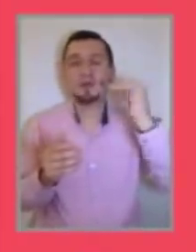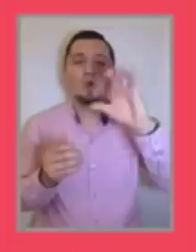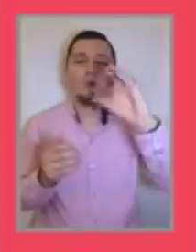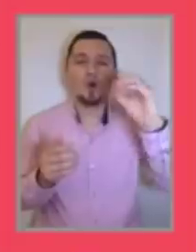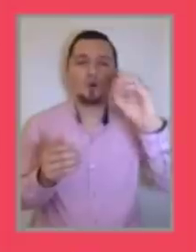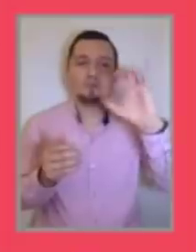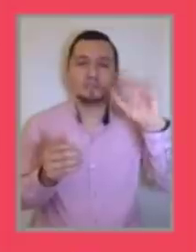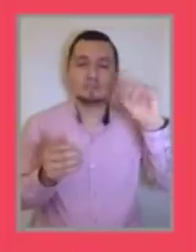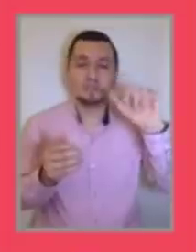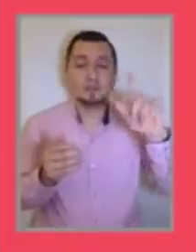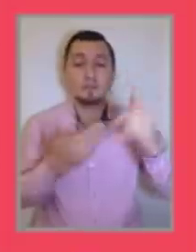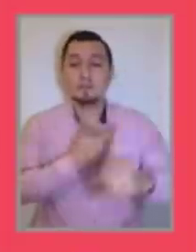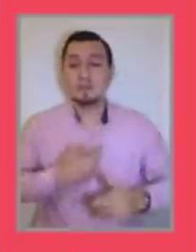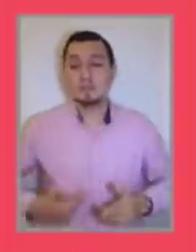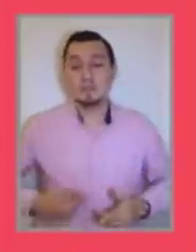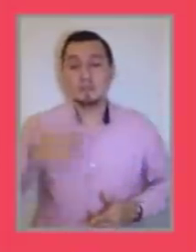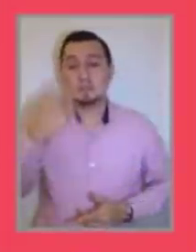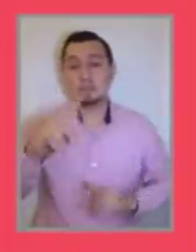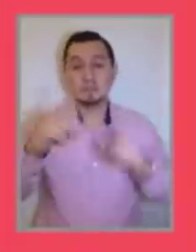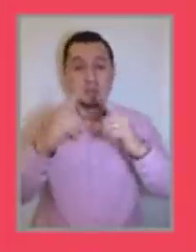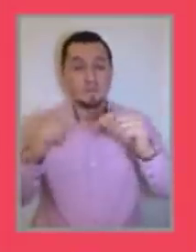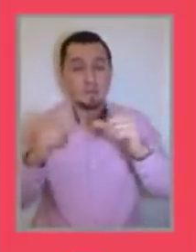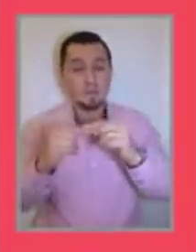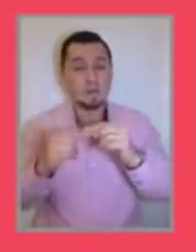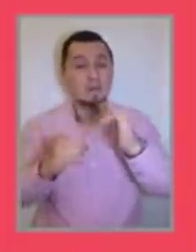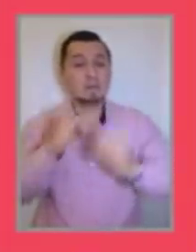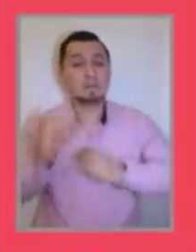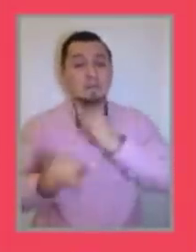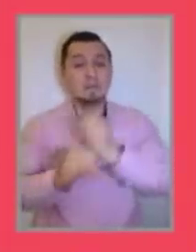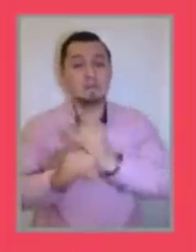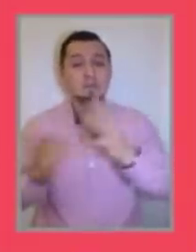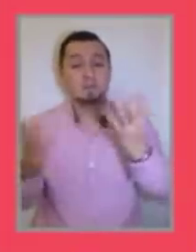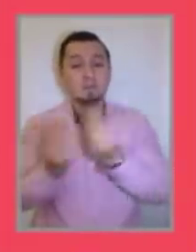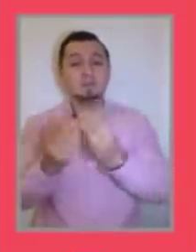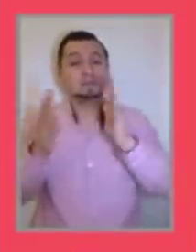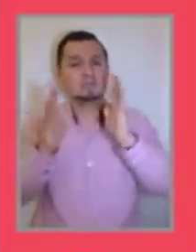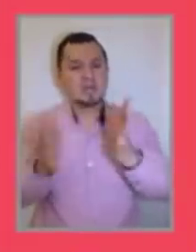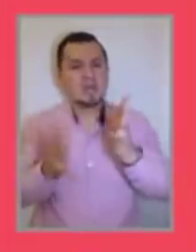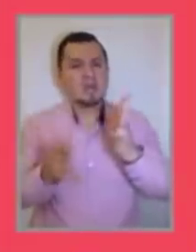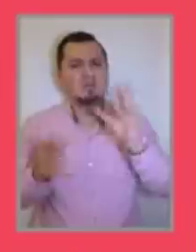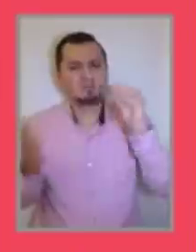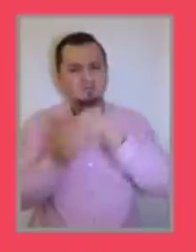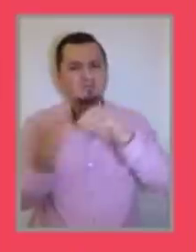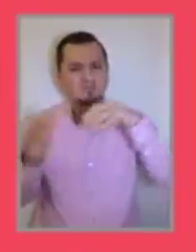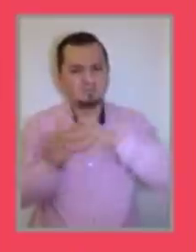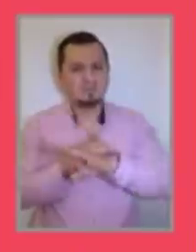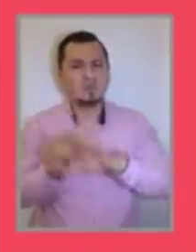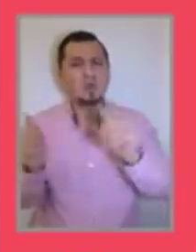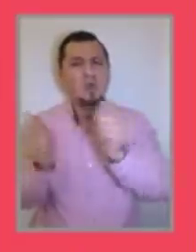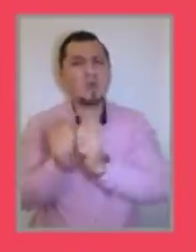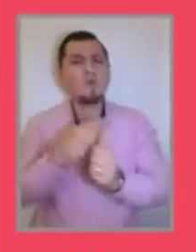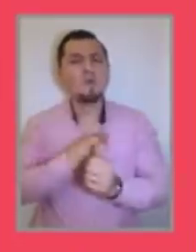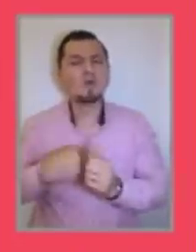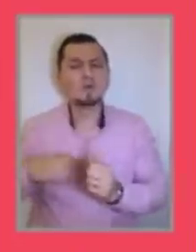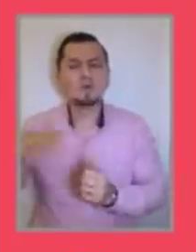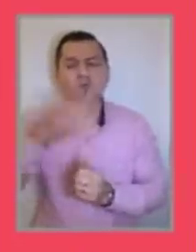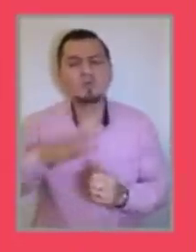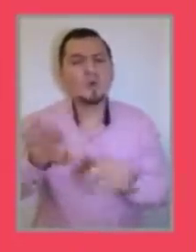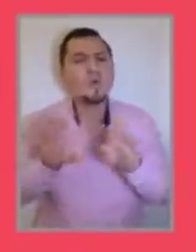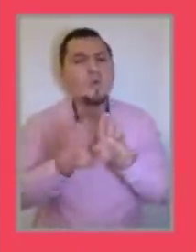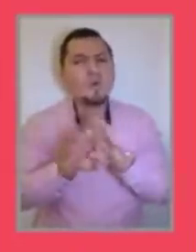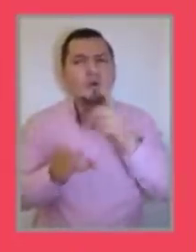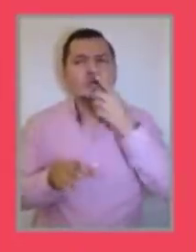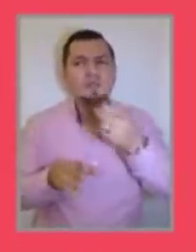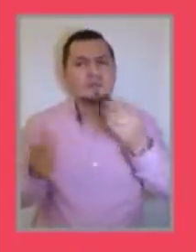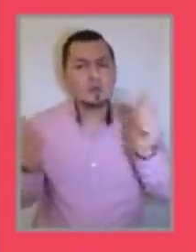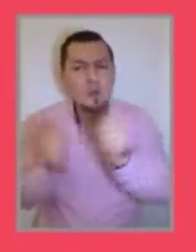presidente municipal de Zapopan insiste en que organismos internacionales avalan que se regrese a clases. ¿Cómo se va a trabajar con las autoridades municipales en ese tema y con